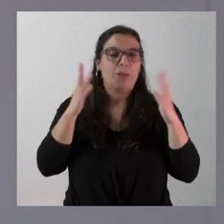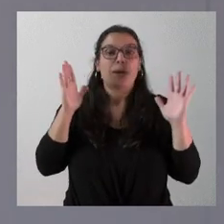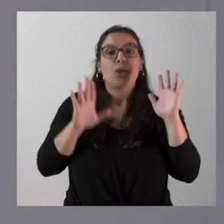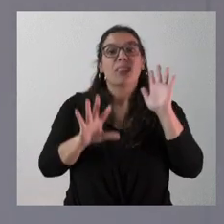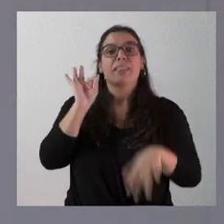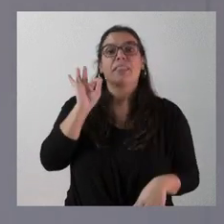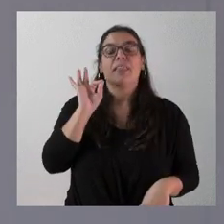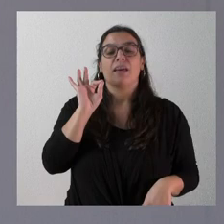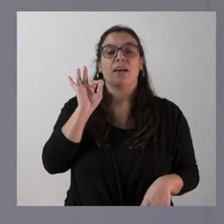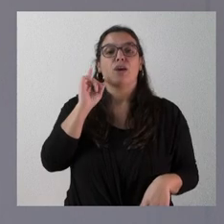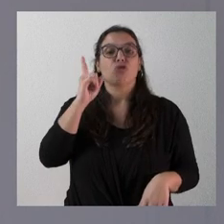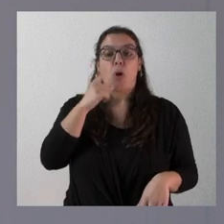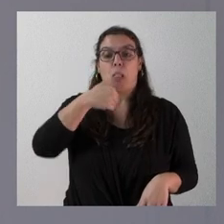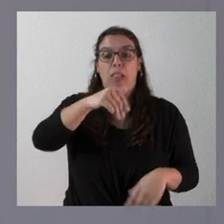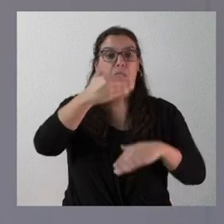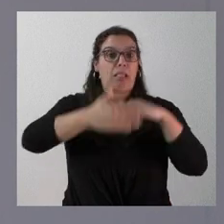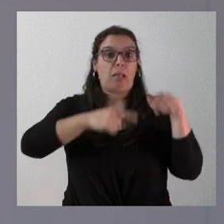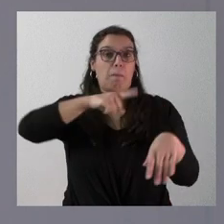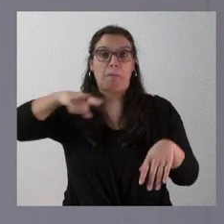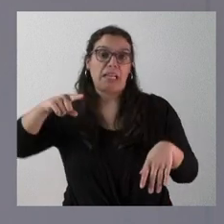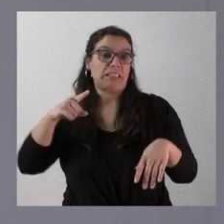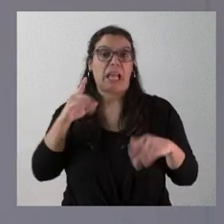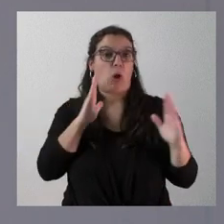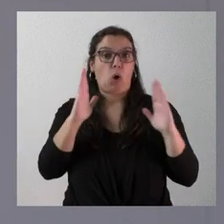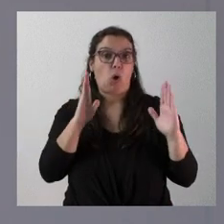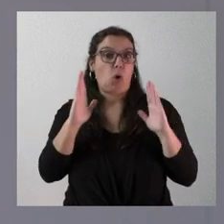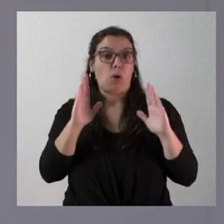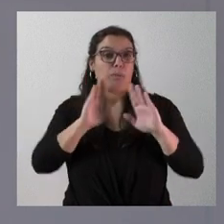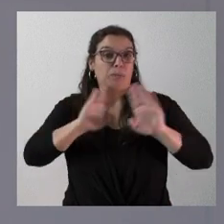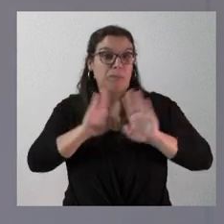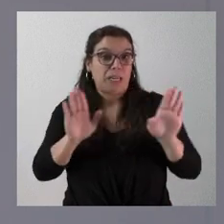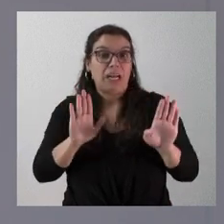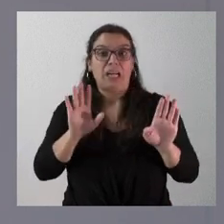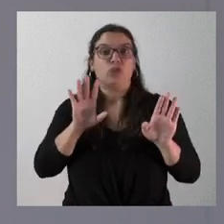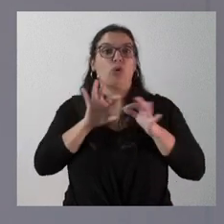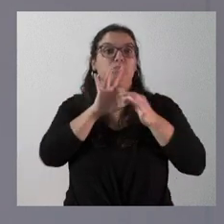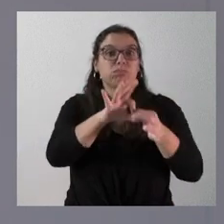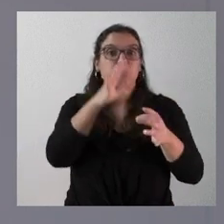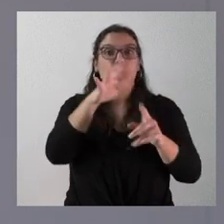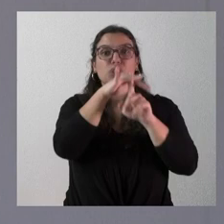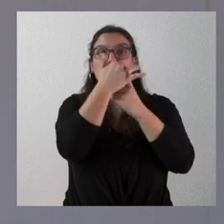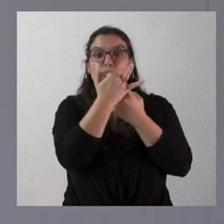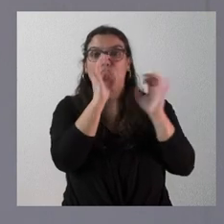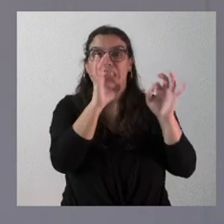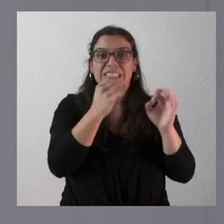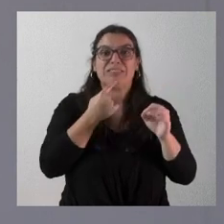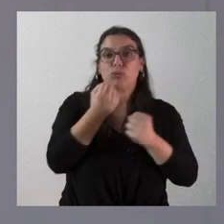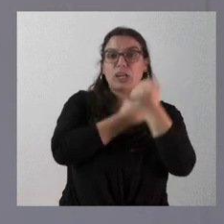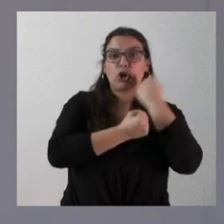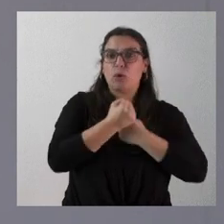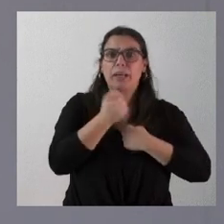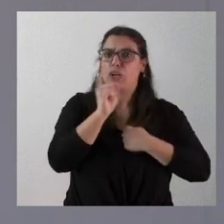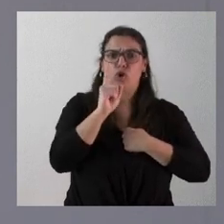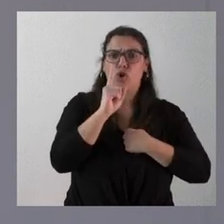solo para unos meses o para un periodo concreto o siquiera vinculado a una situación concreta de dificultad económica sin